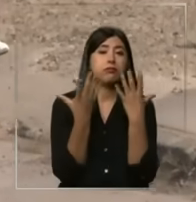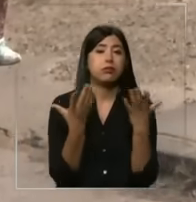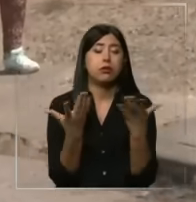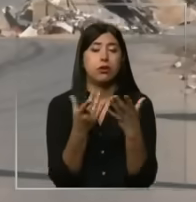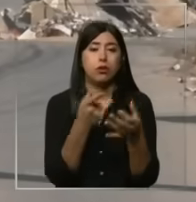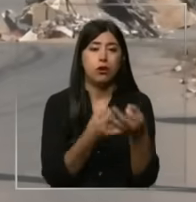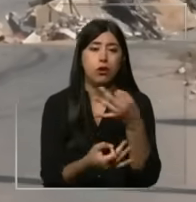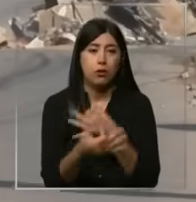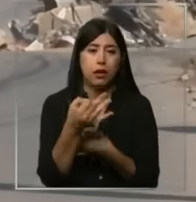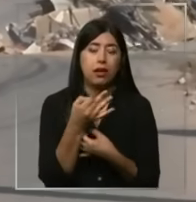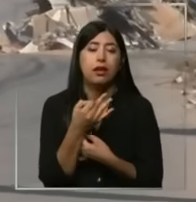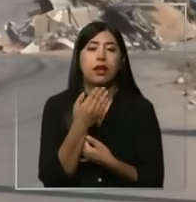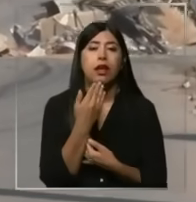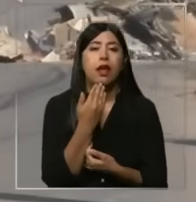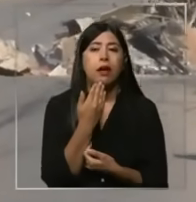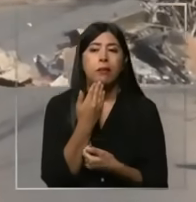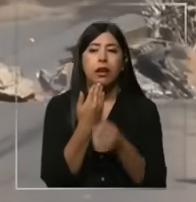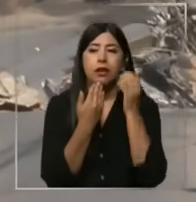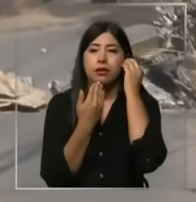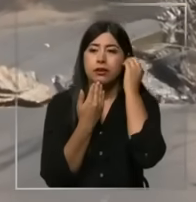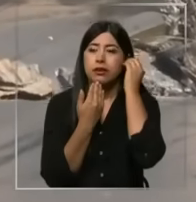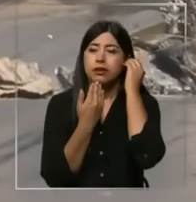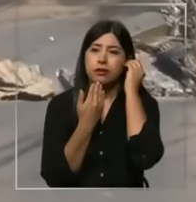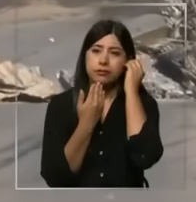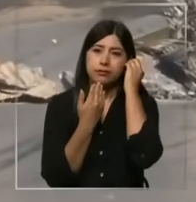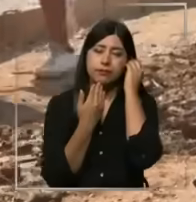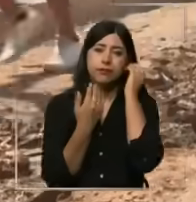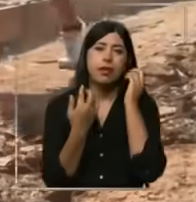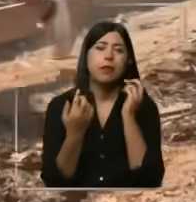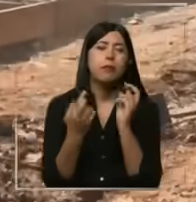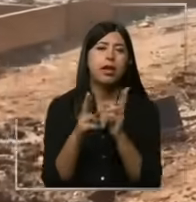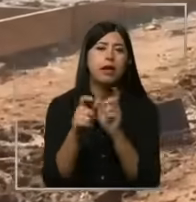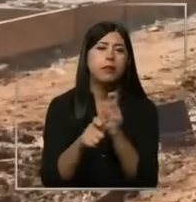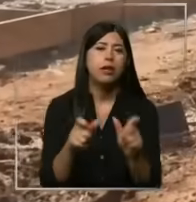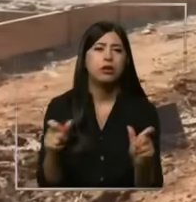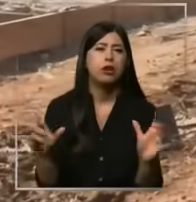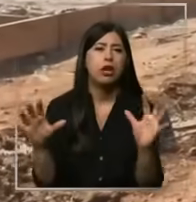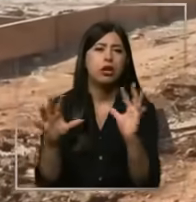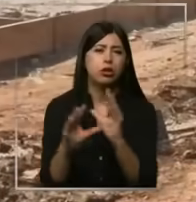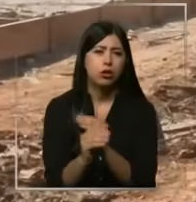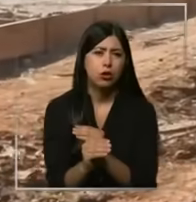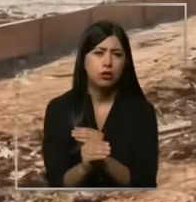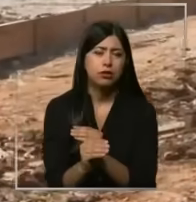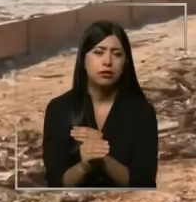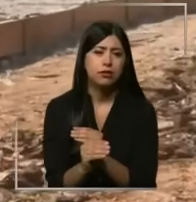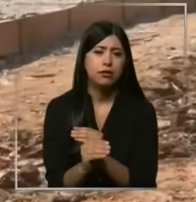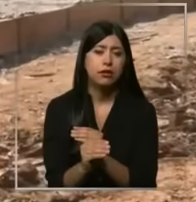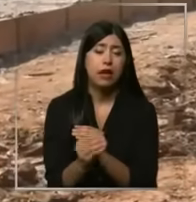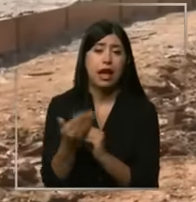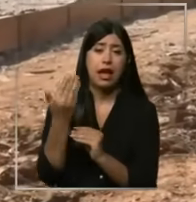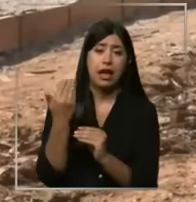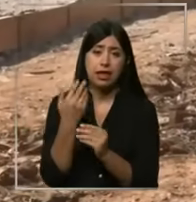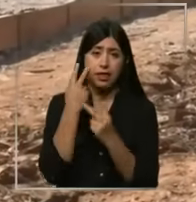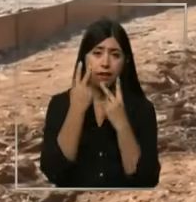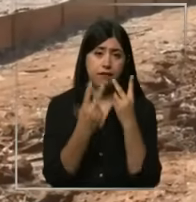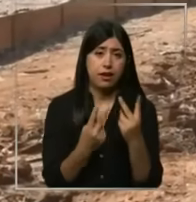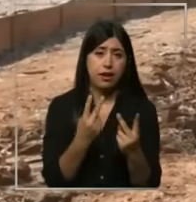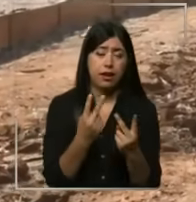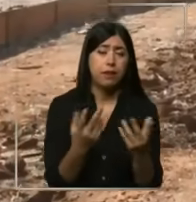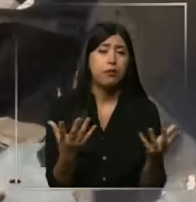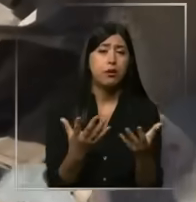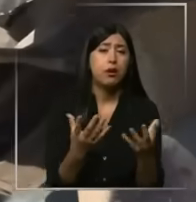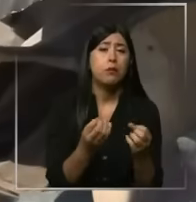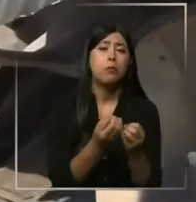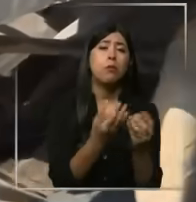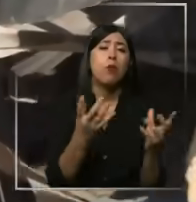contando. Ahora, son más personas las que están pasando la noche, lo que veíamos los días anteriores en que muchos